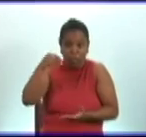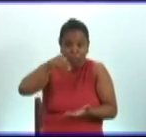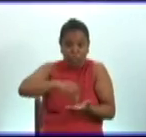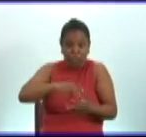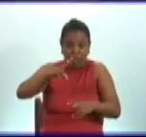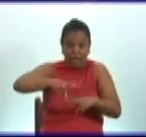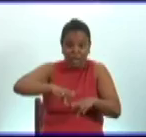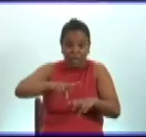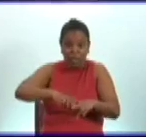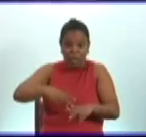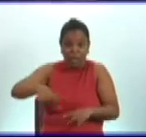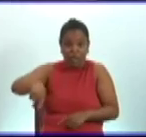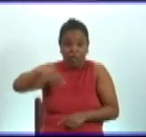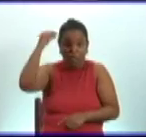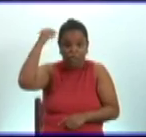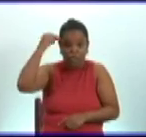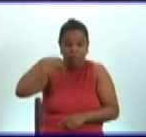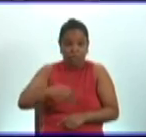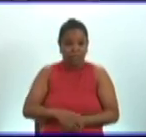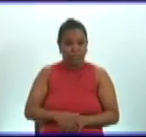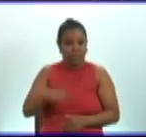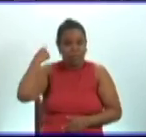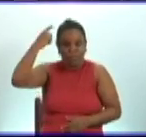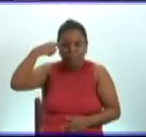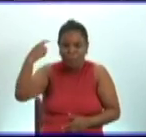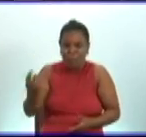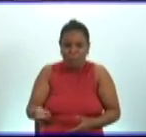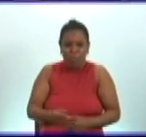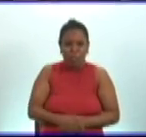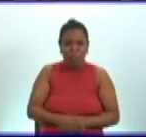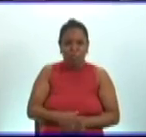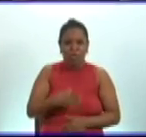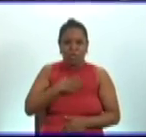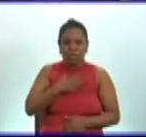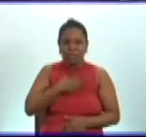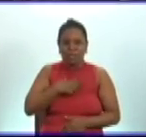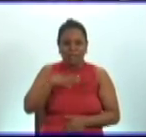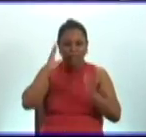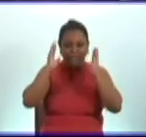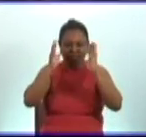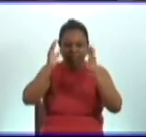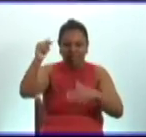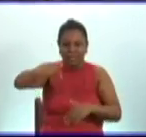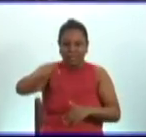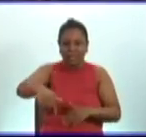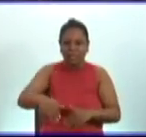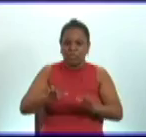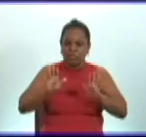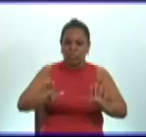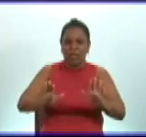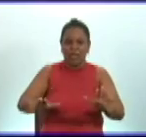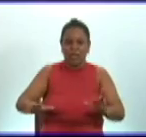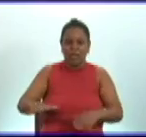sabe. Yo estaba en Matanzas. Esto es un asunto, comisario. Esto es un asunto. Tiene que detener esto ya. Por favor, tiene que detener esto ya.